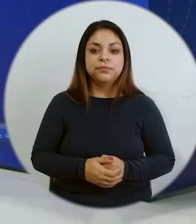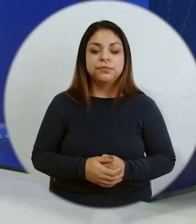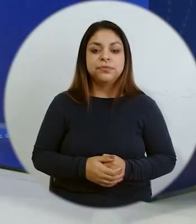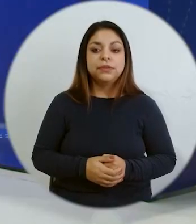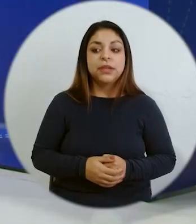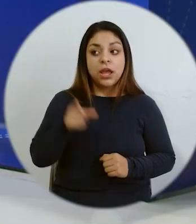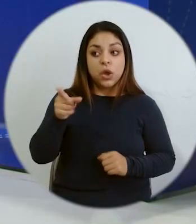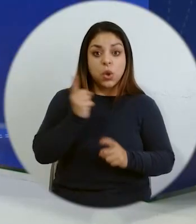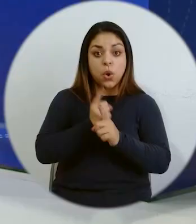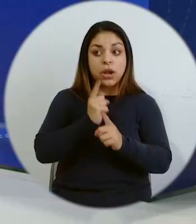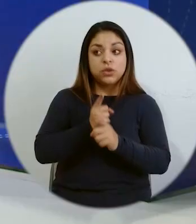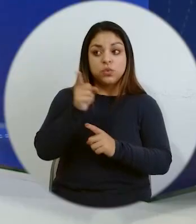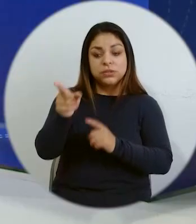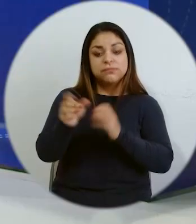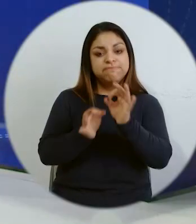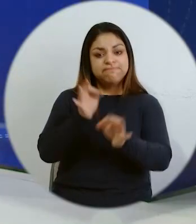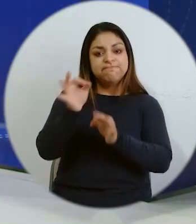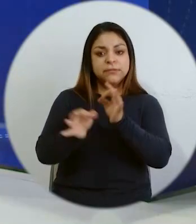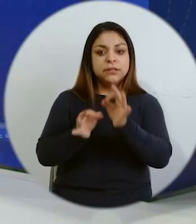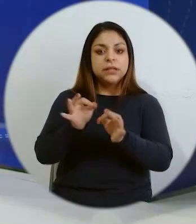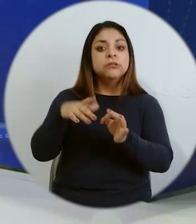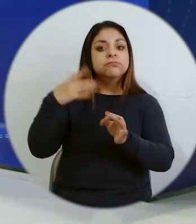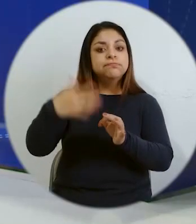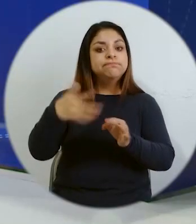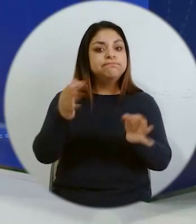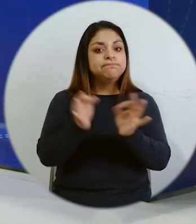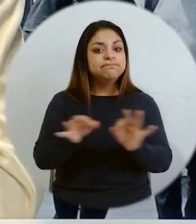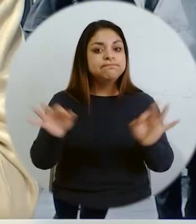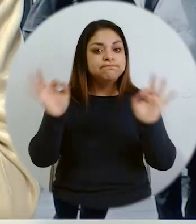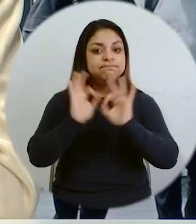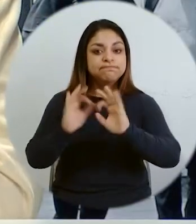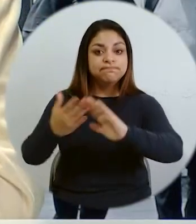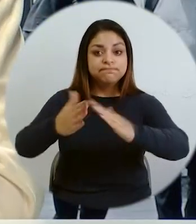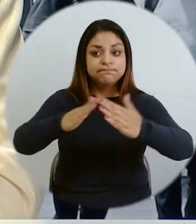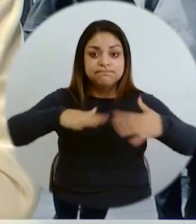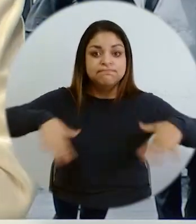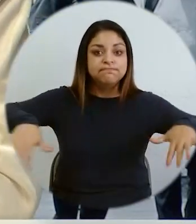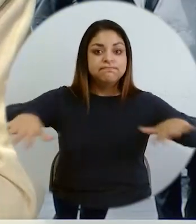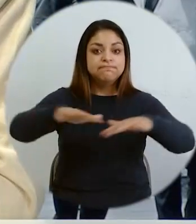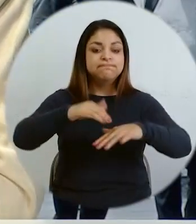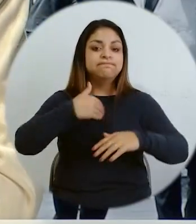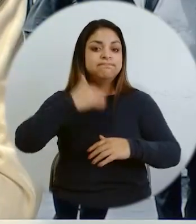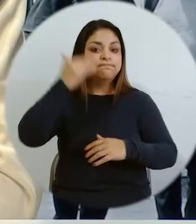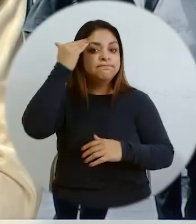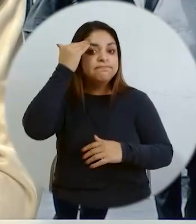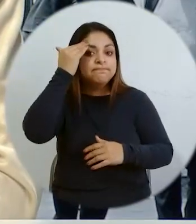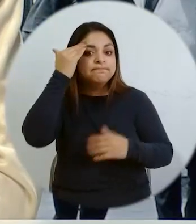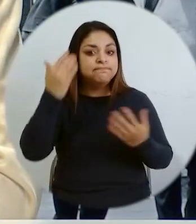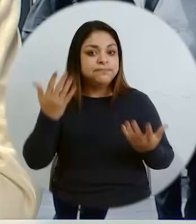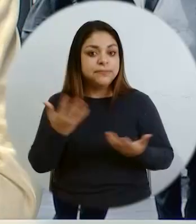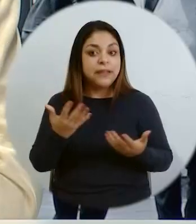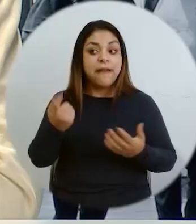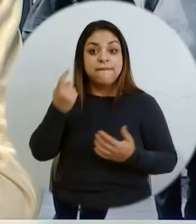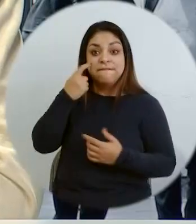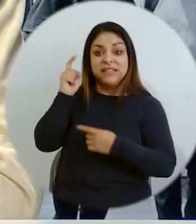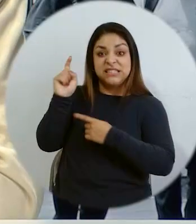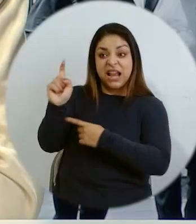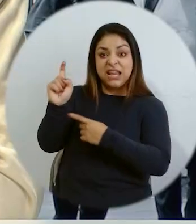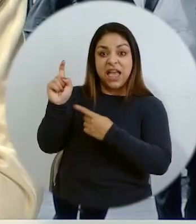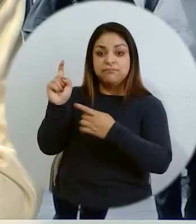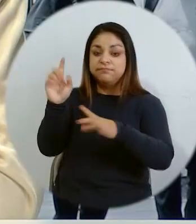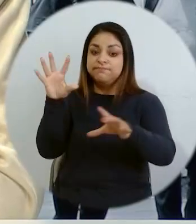viene diciendo Kemly, qué importante es que la ciudadanía tenga la conciencia de que cuando ya la fiscalía